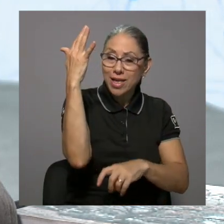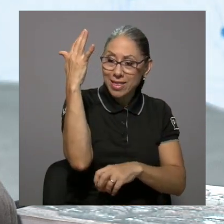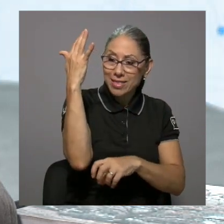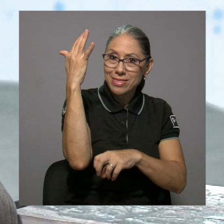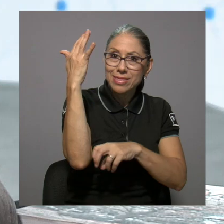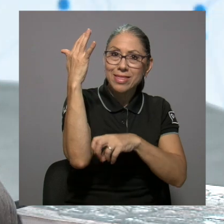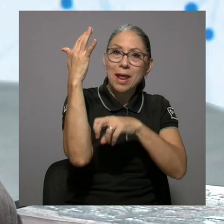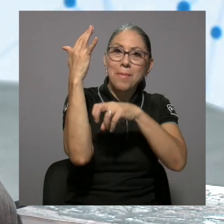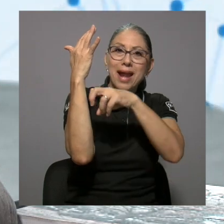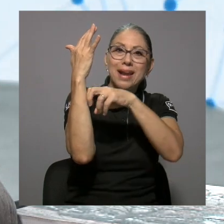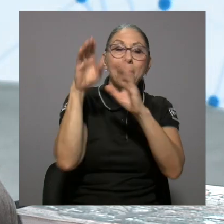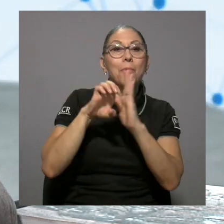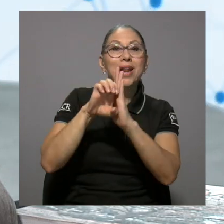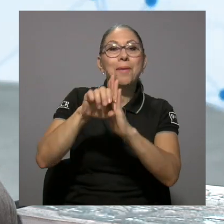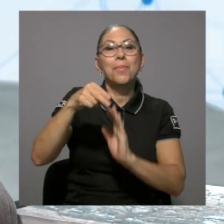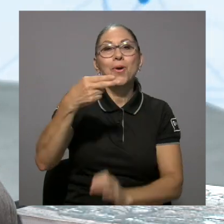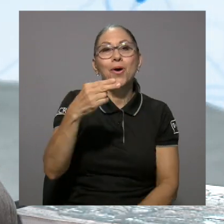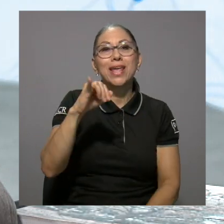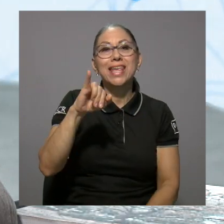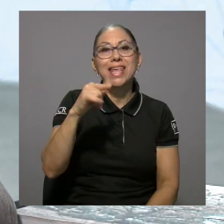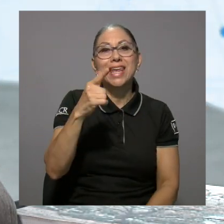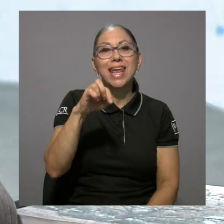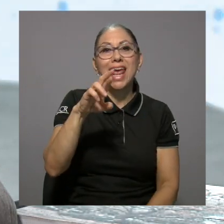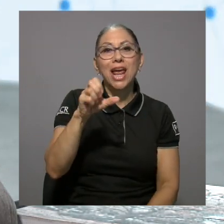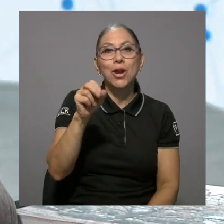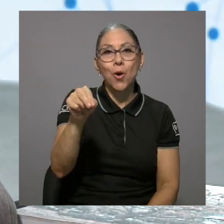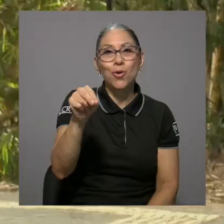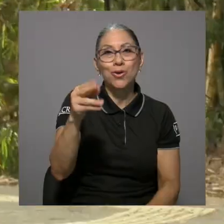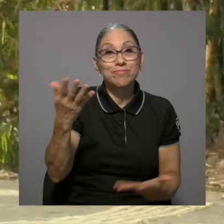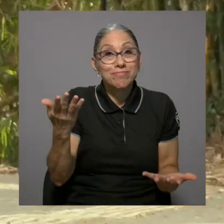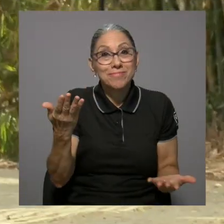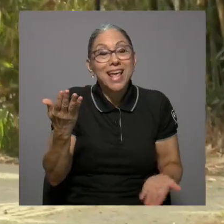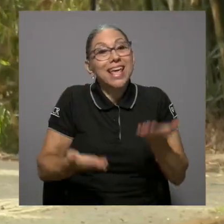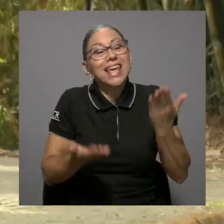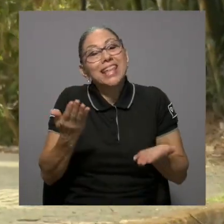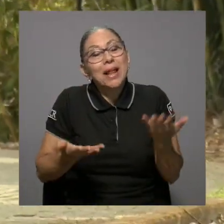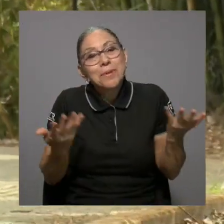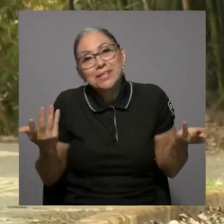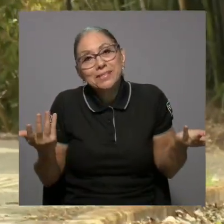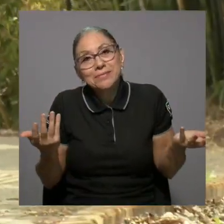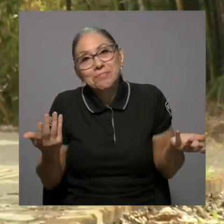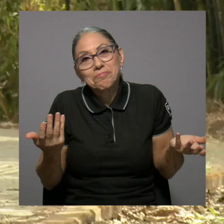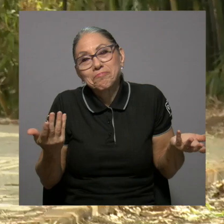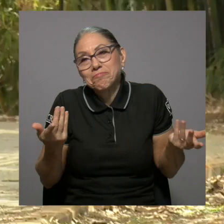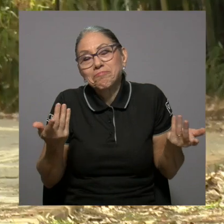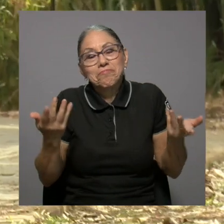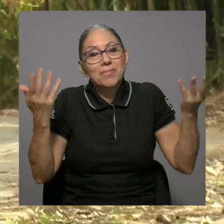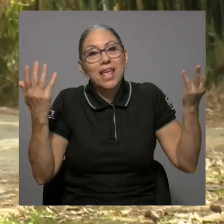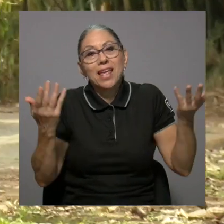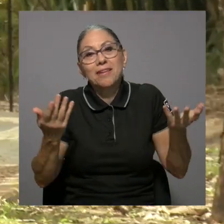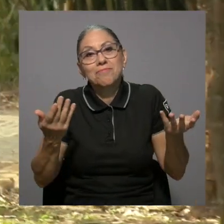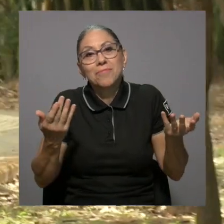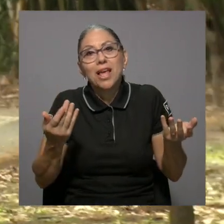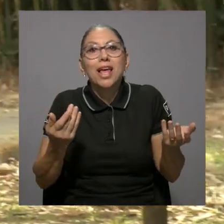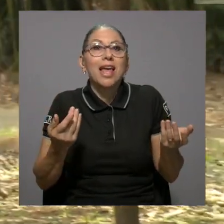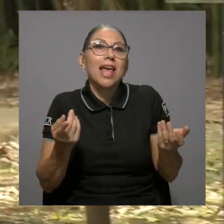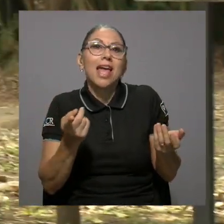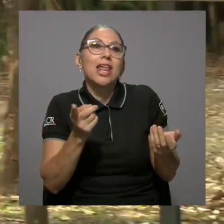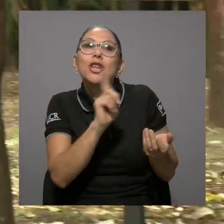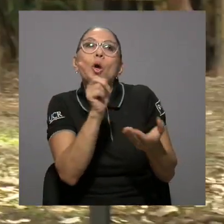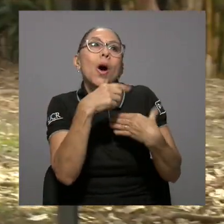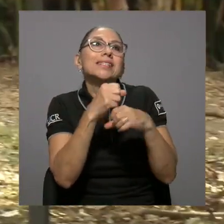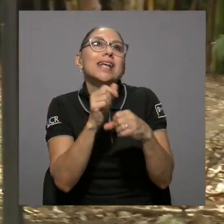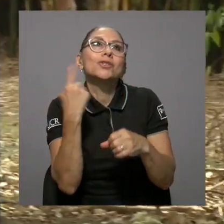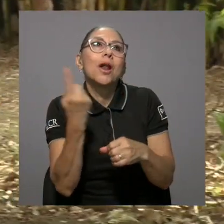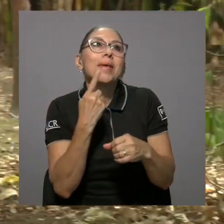trepar, como por ejemplo los higuerones, y que de repente, en vez de trabajar un